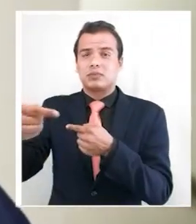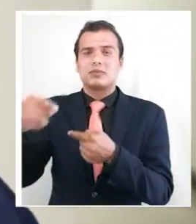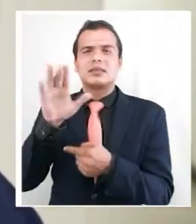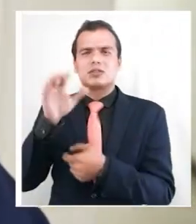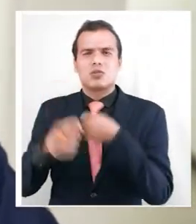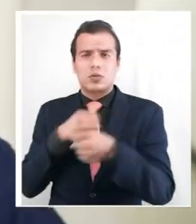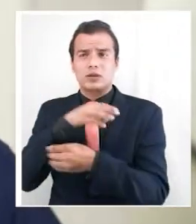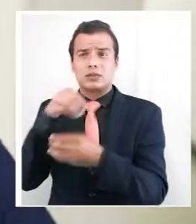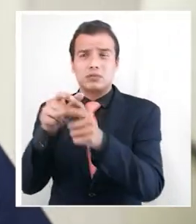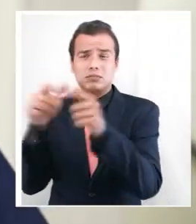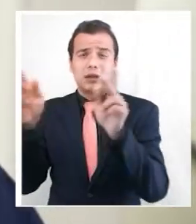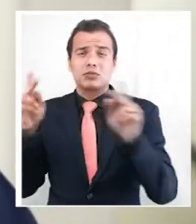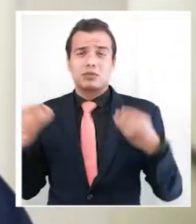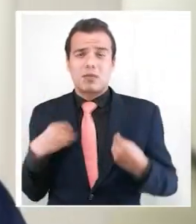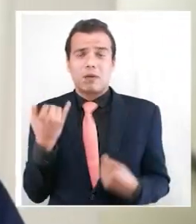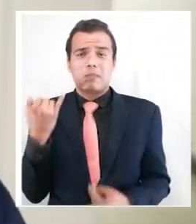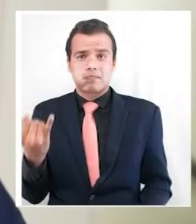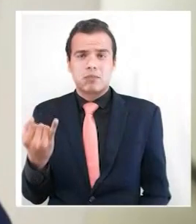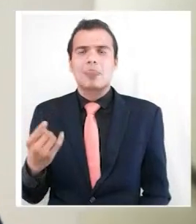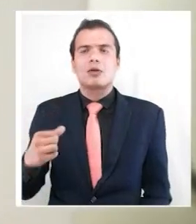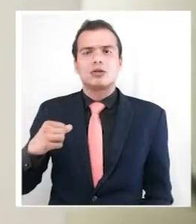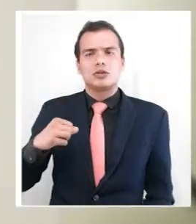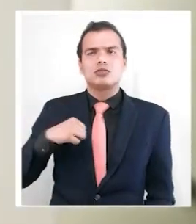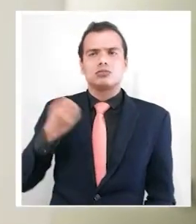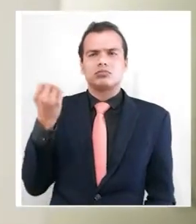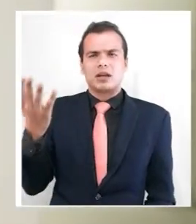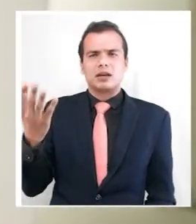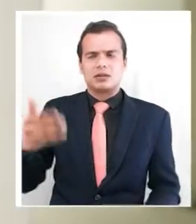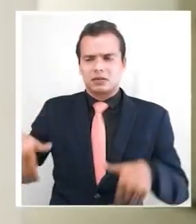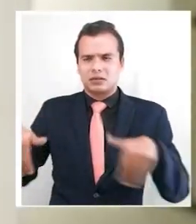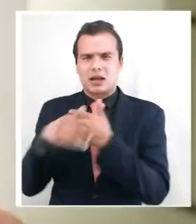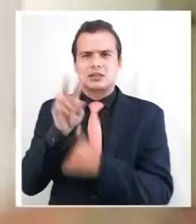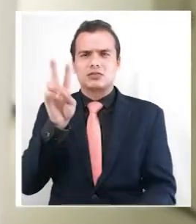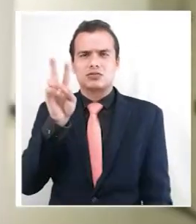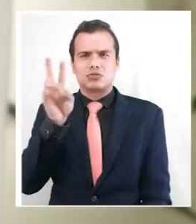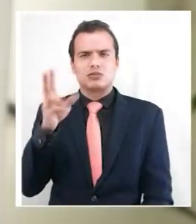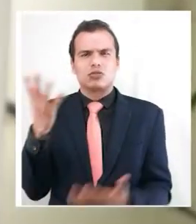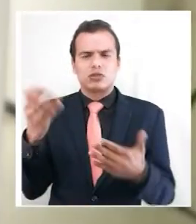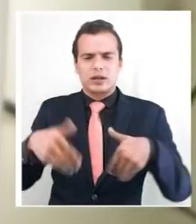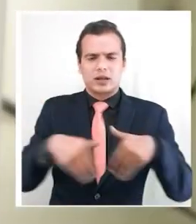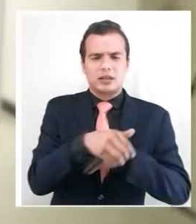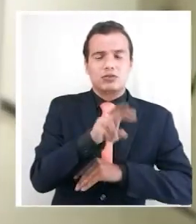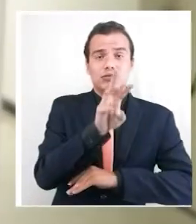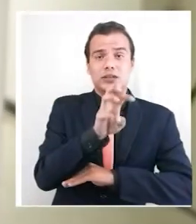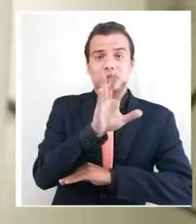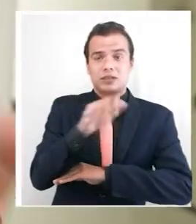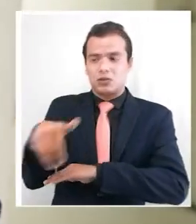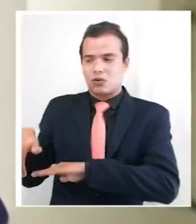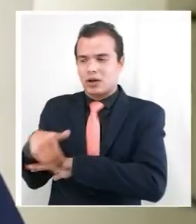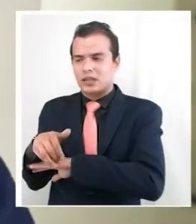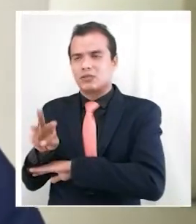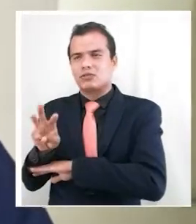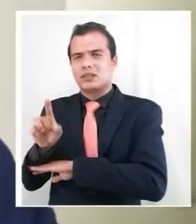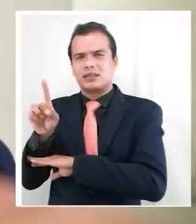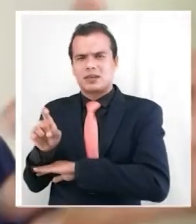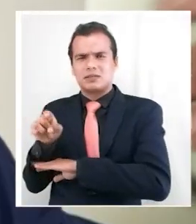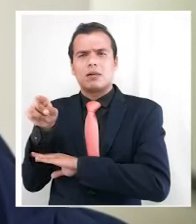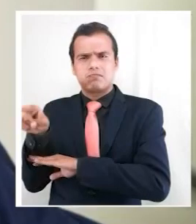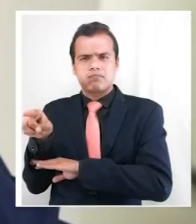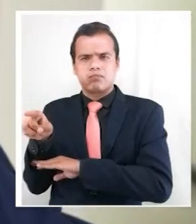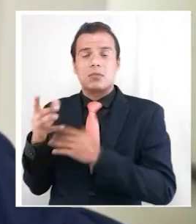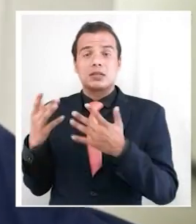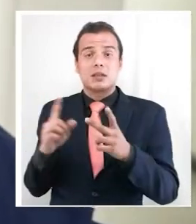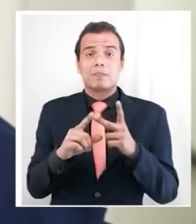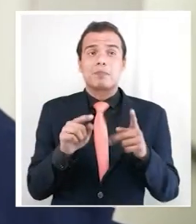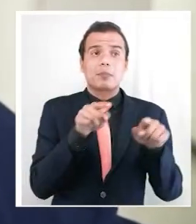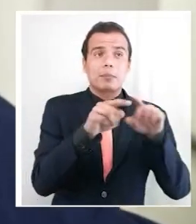años 300 mil habitantes. Vamos a hacer 2 complejos viales que atraviesen la Simón Bolívar, en la 85 y en la 86. Y si nos